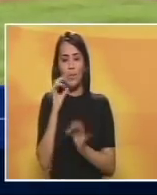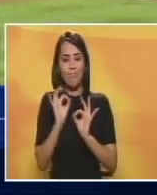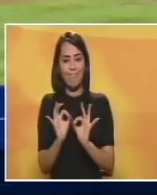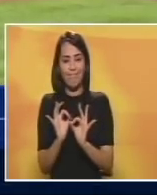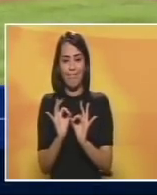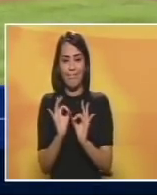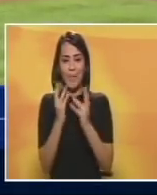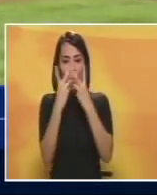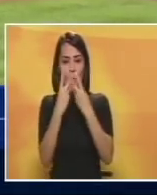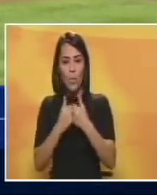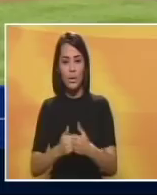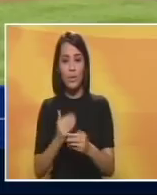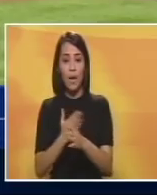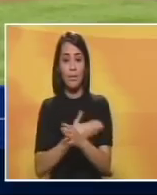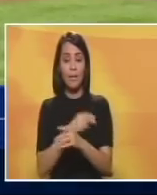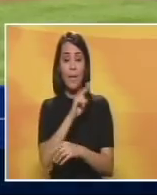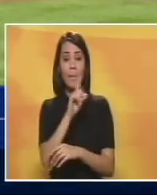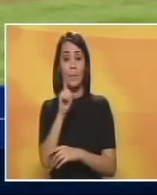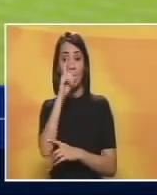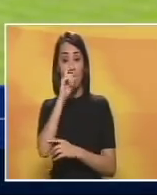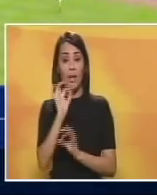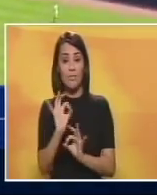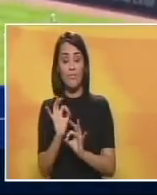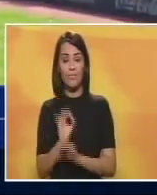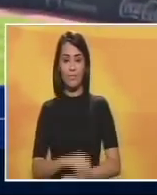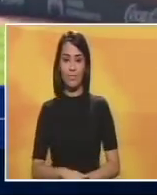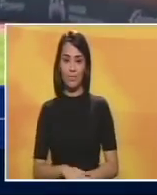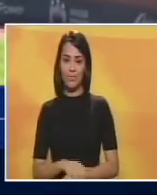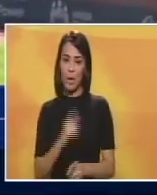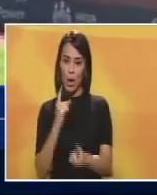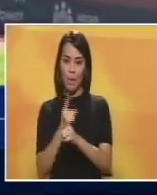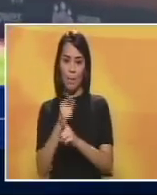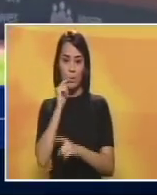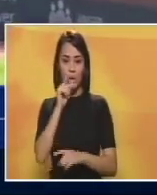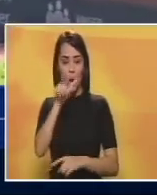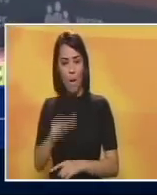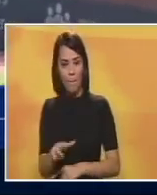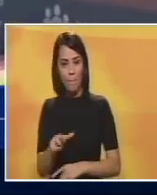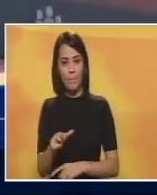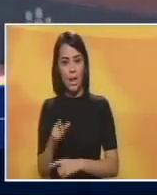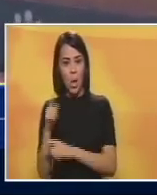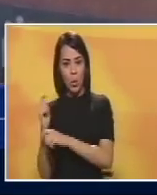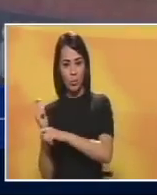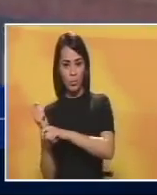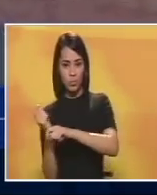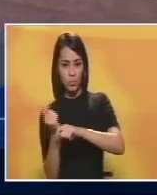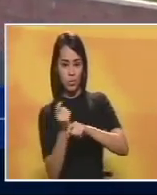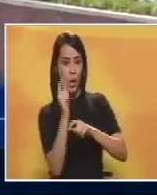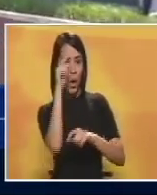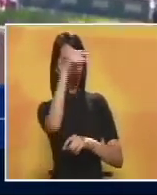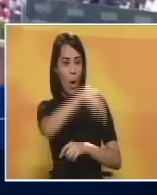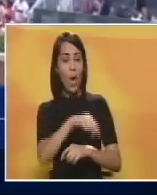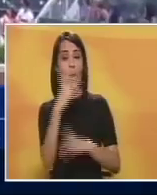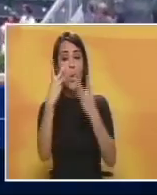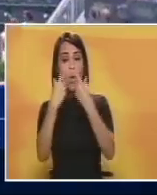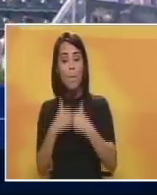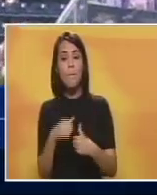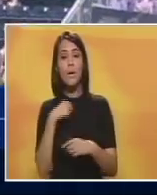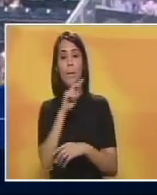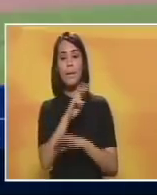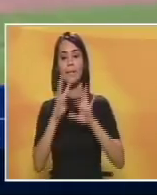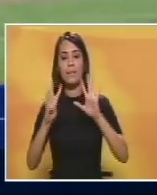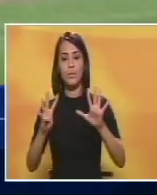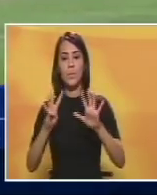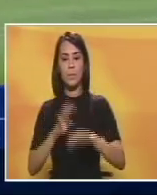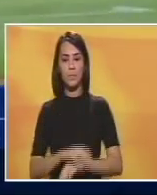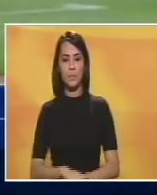a esa cifra antes de los 21 años. En ese mismo compromiso, Jesús Aguilar conectó su jonrón 29 y su 19º doble de la